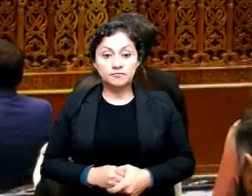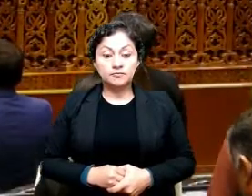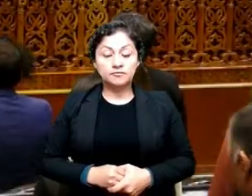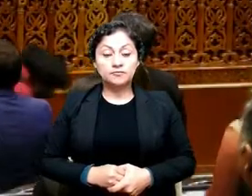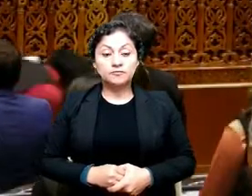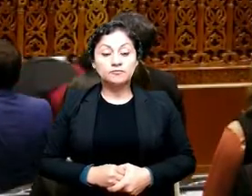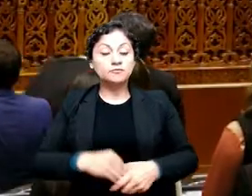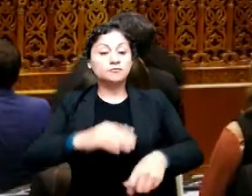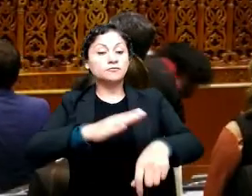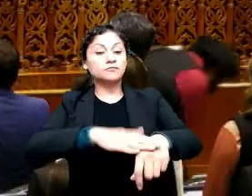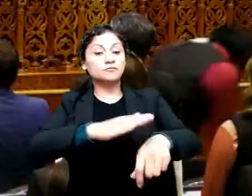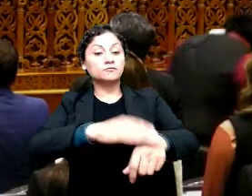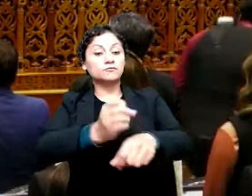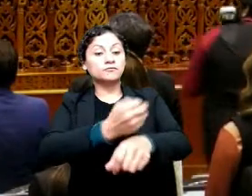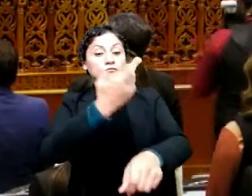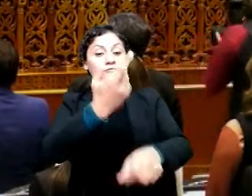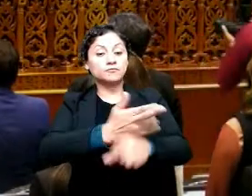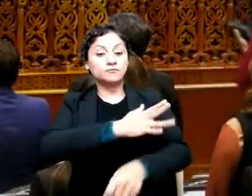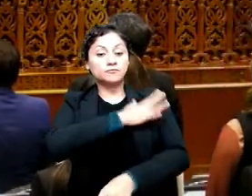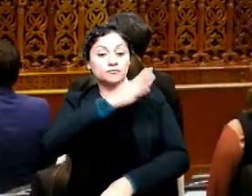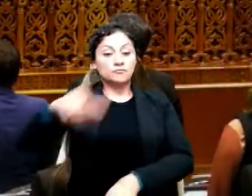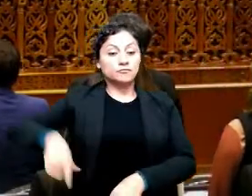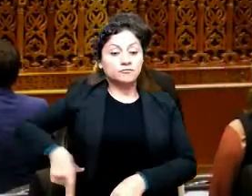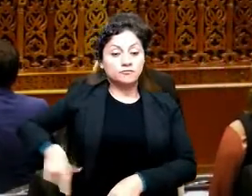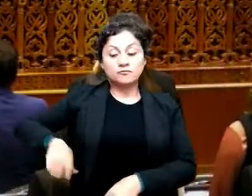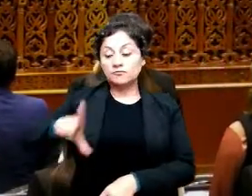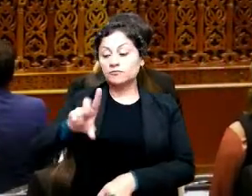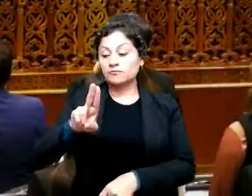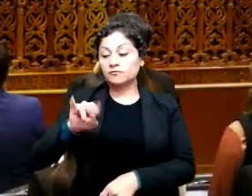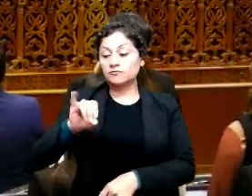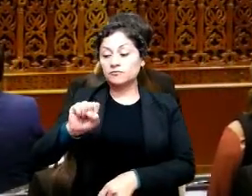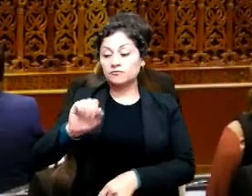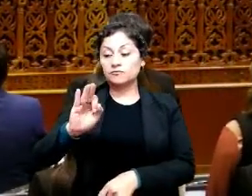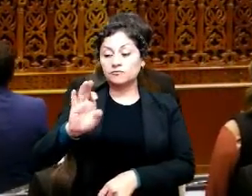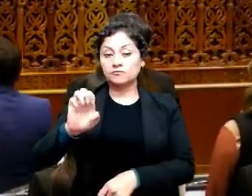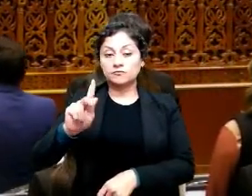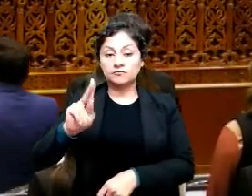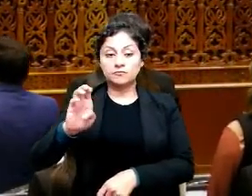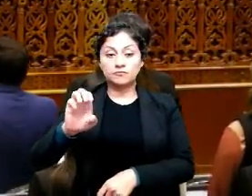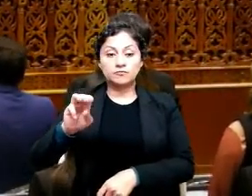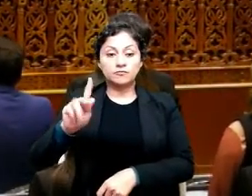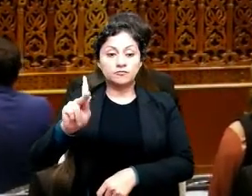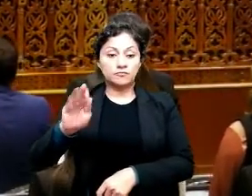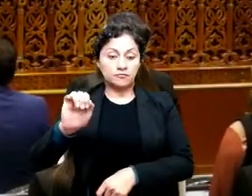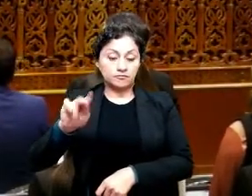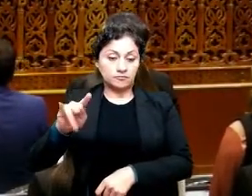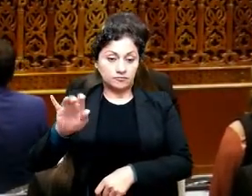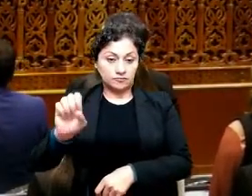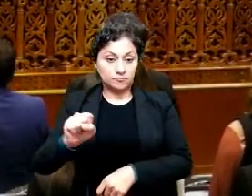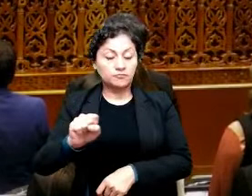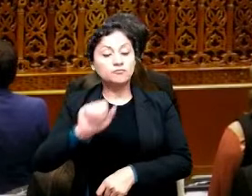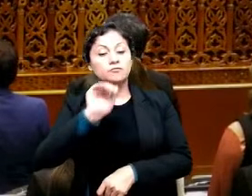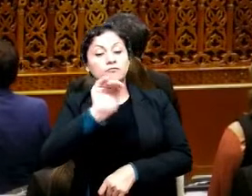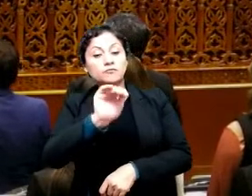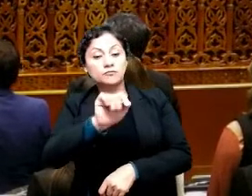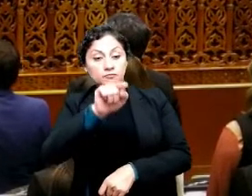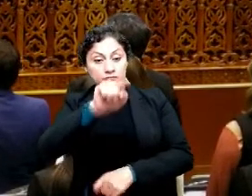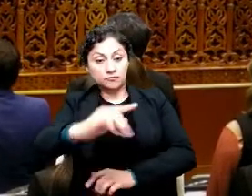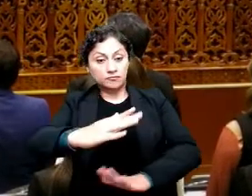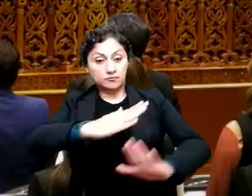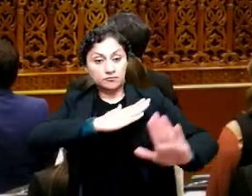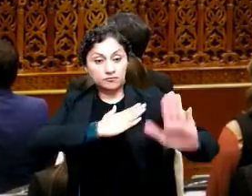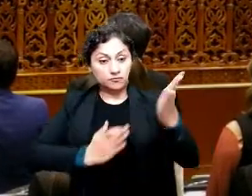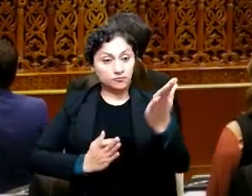Secretario General de Gobierno Luis Felipe Puente Espinosa, ¿protesta usted conducirse con verdad en el desarrollo de